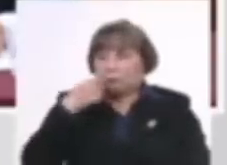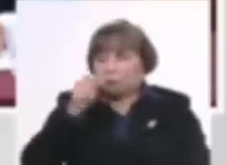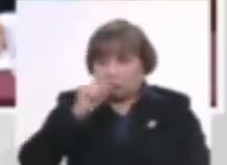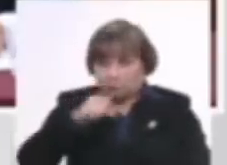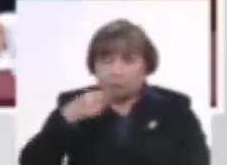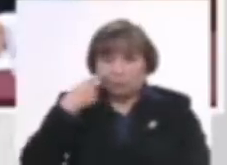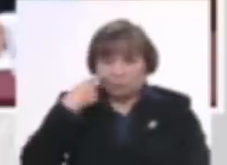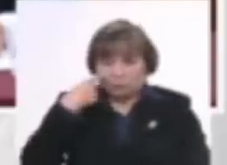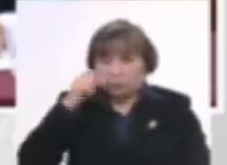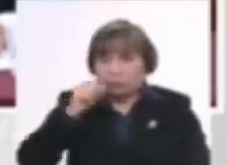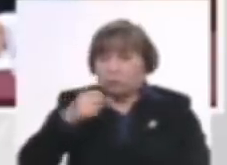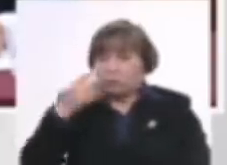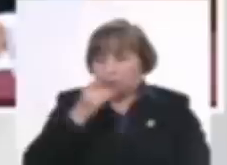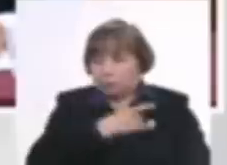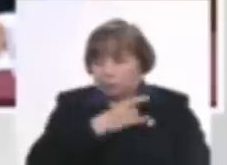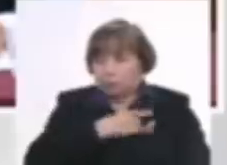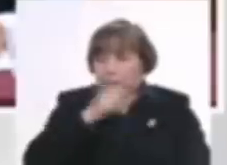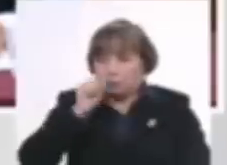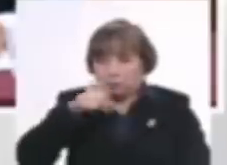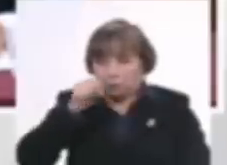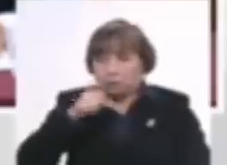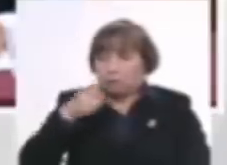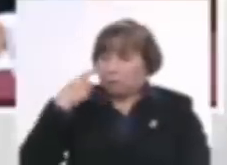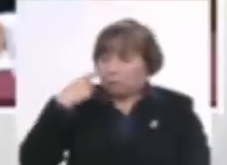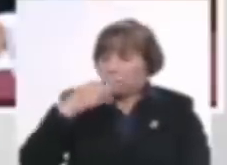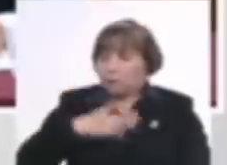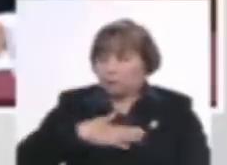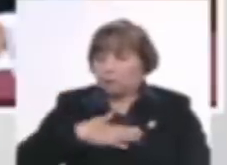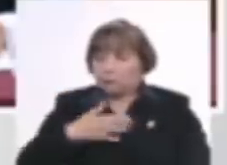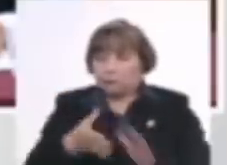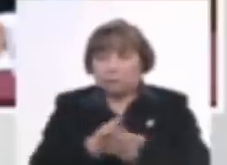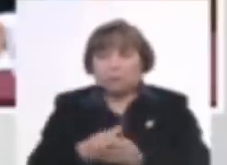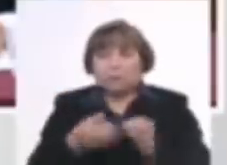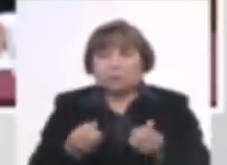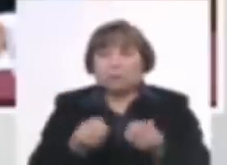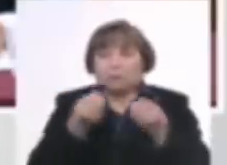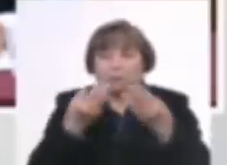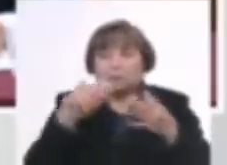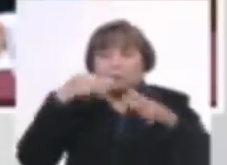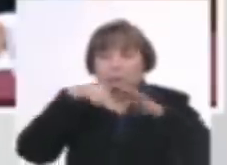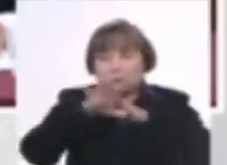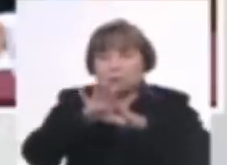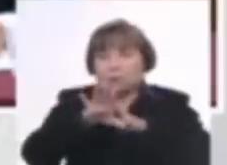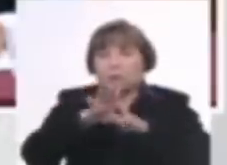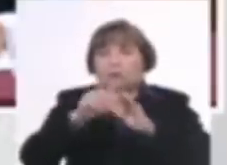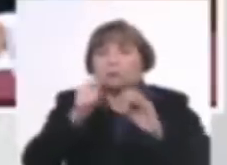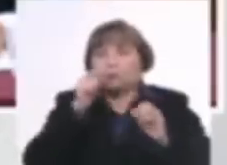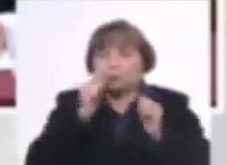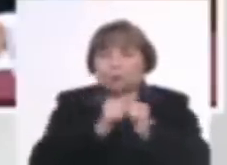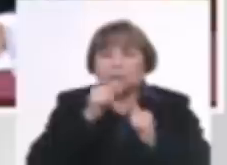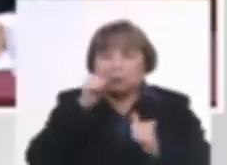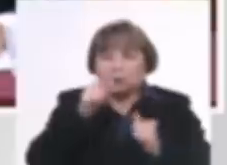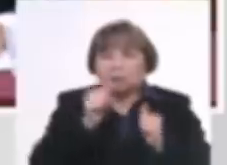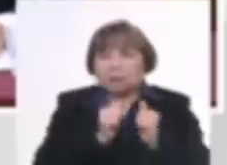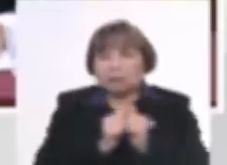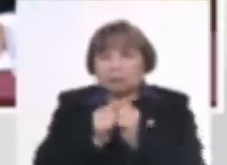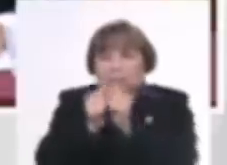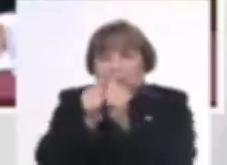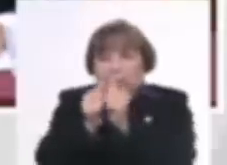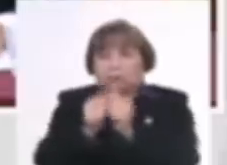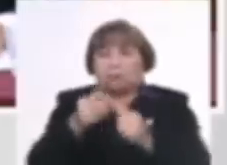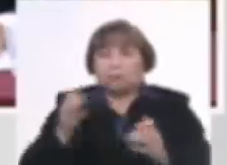decir que la conoce desde la universidad. Mi compañera de la universidad. ¿Cuántas veces ingresó con usted a Palacio de